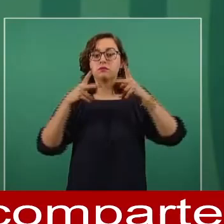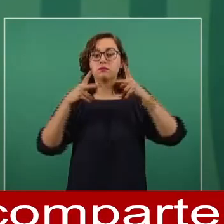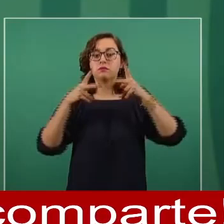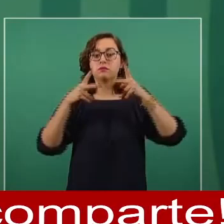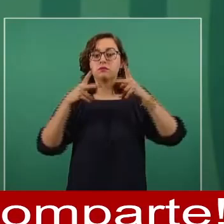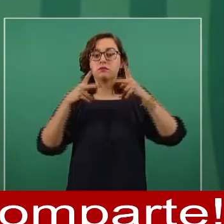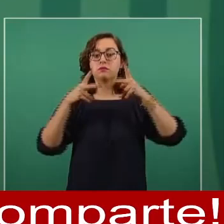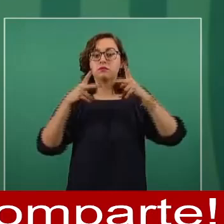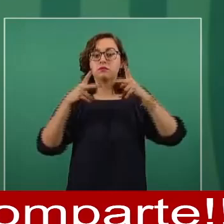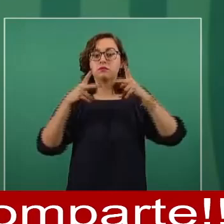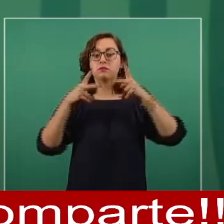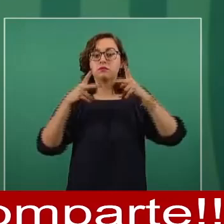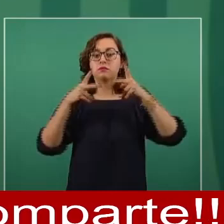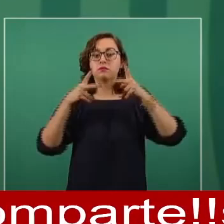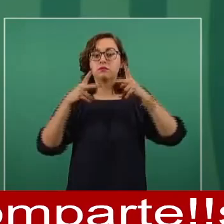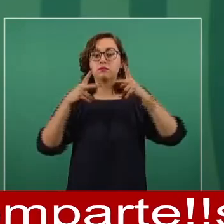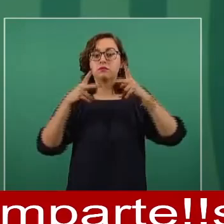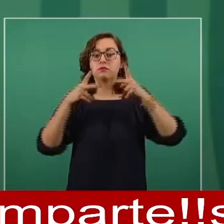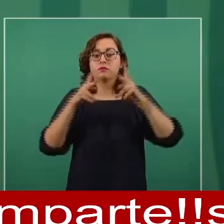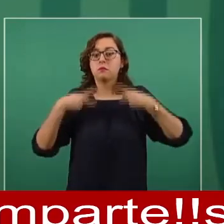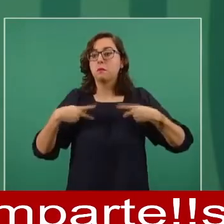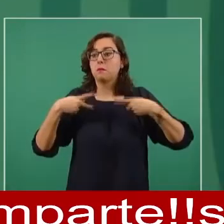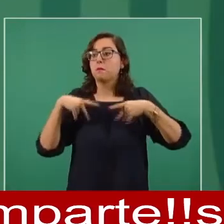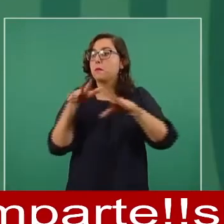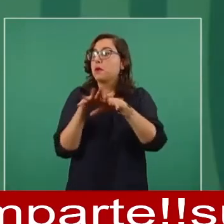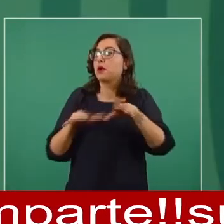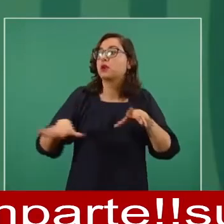mundo. Bueno, el número uno, el número uno.